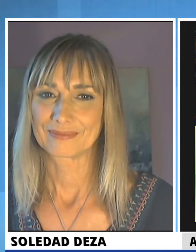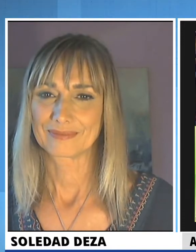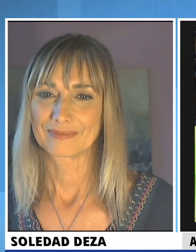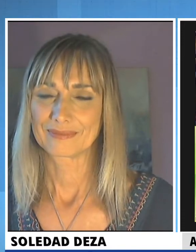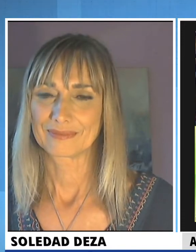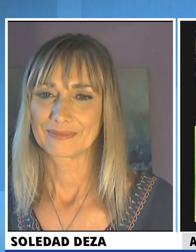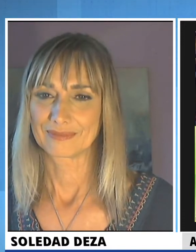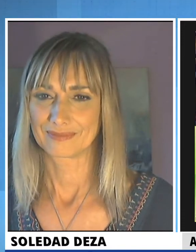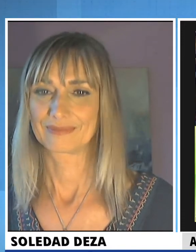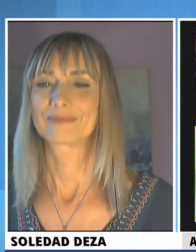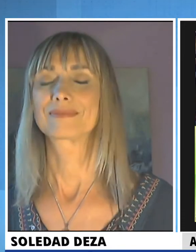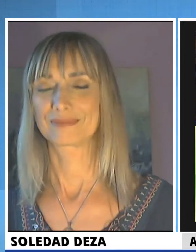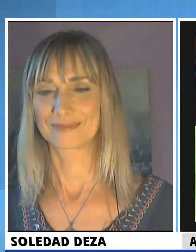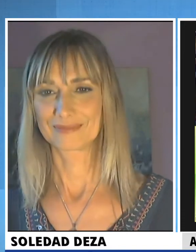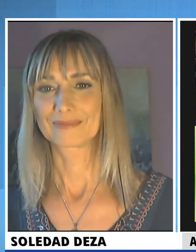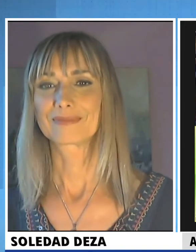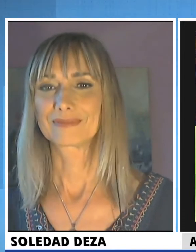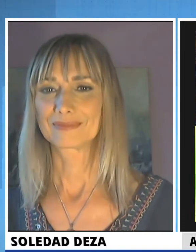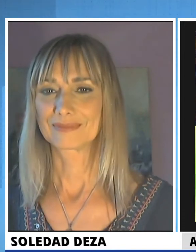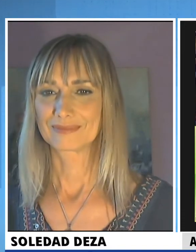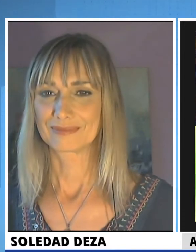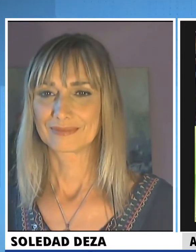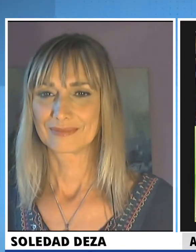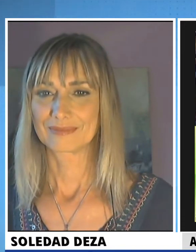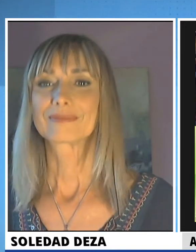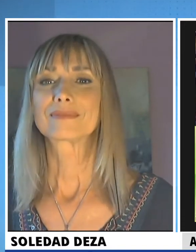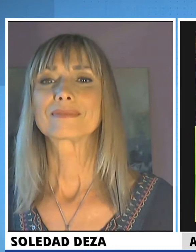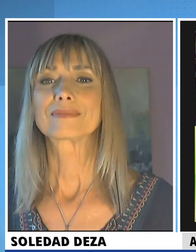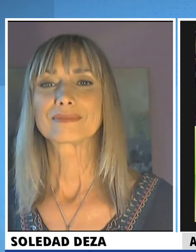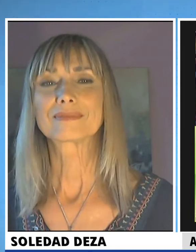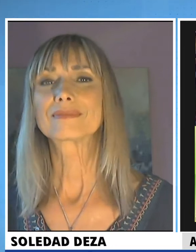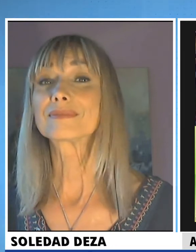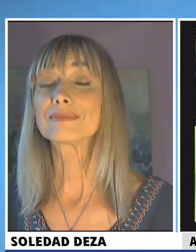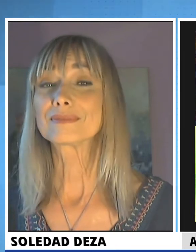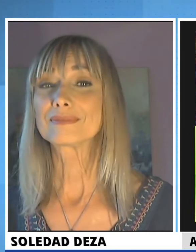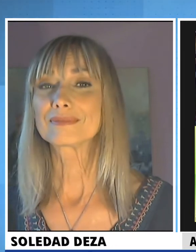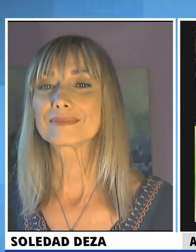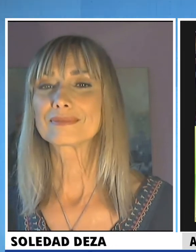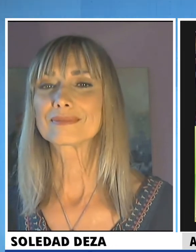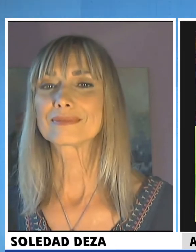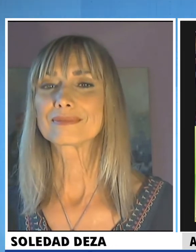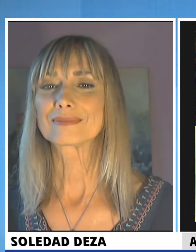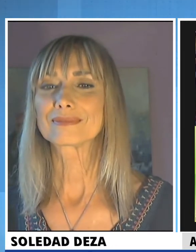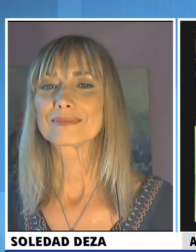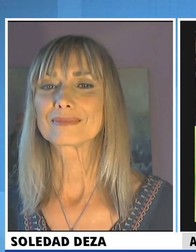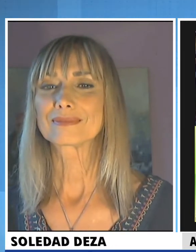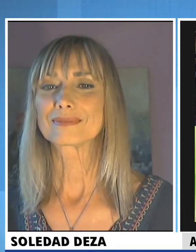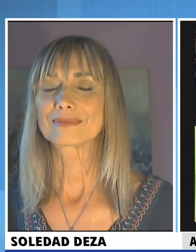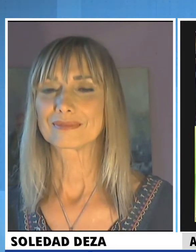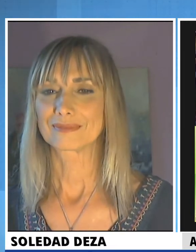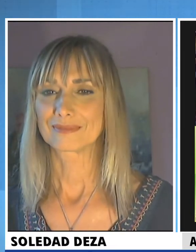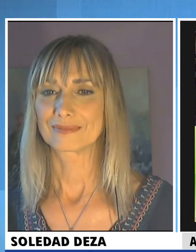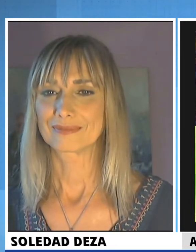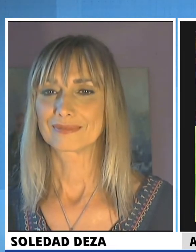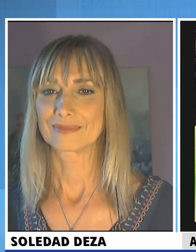y muy novedoso y muestra otra forma de hacer política, construir escuchando otras voces, ¿no?